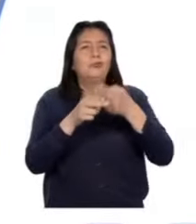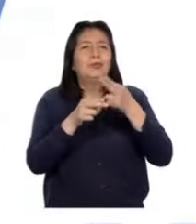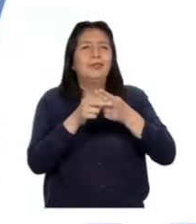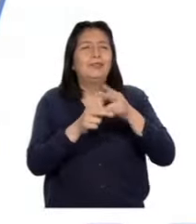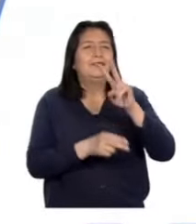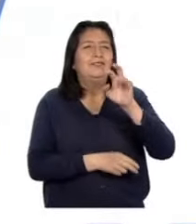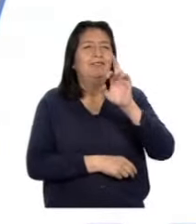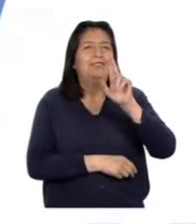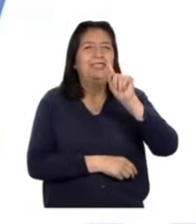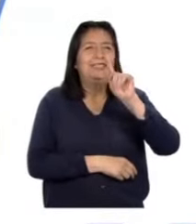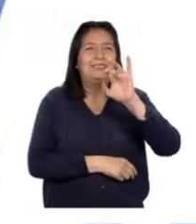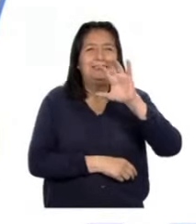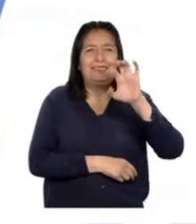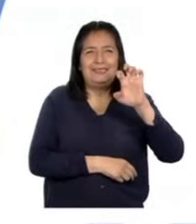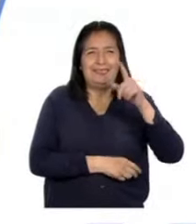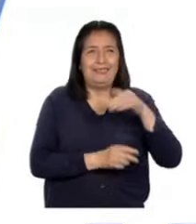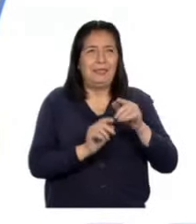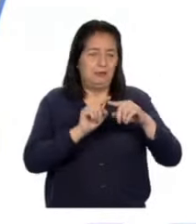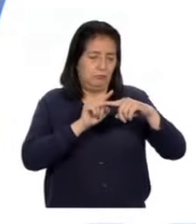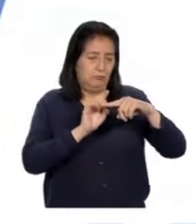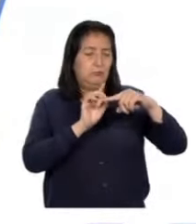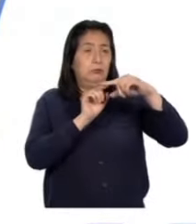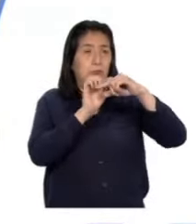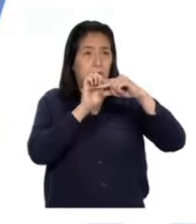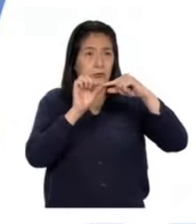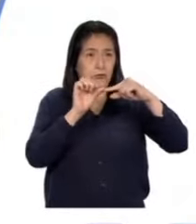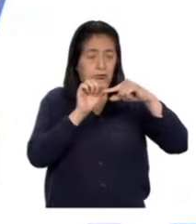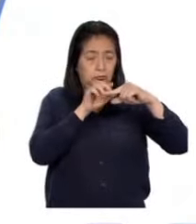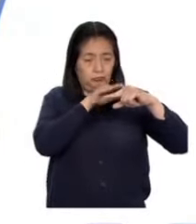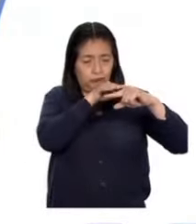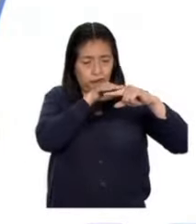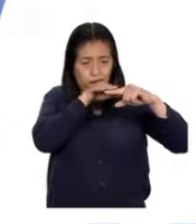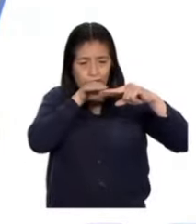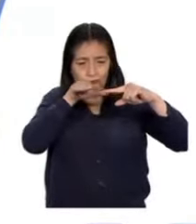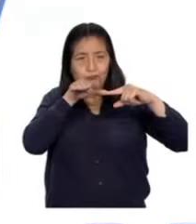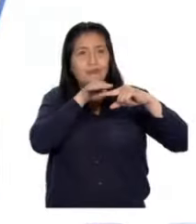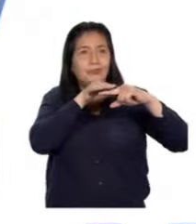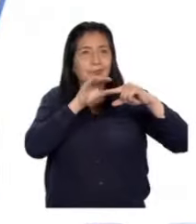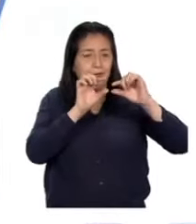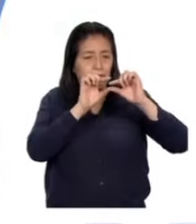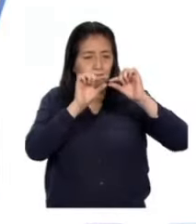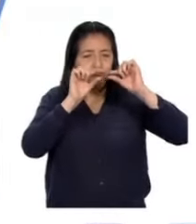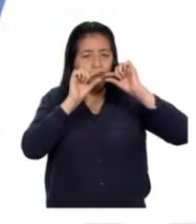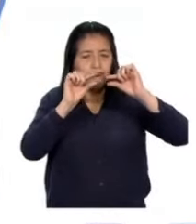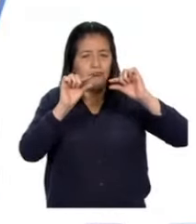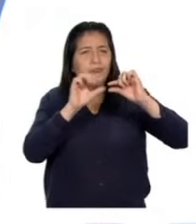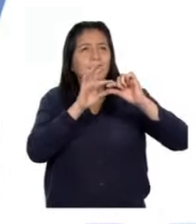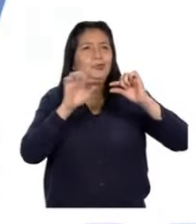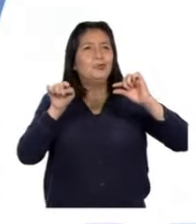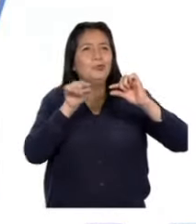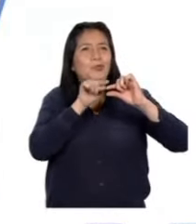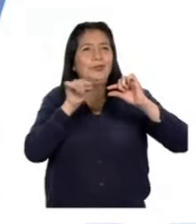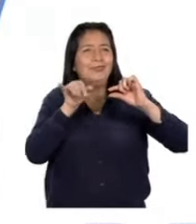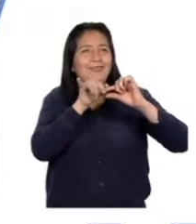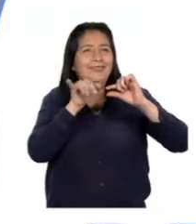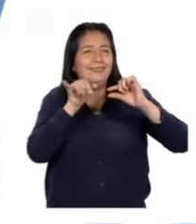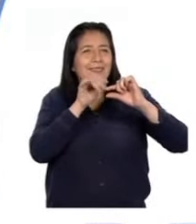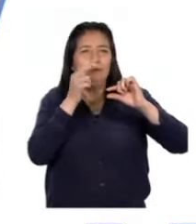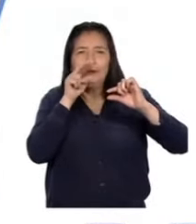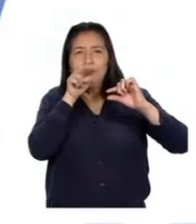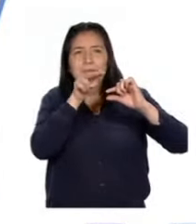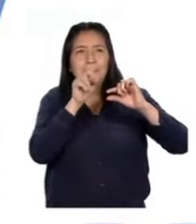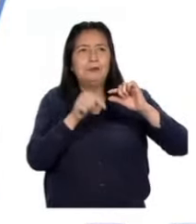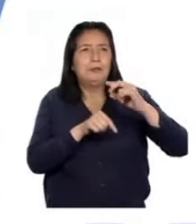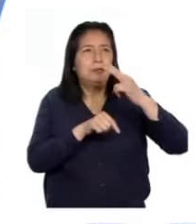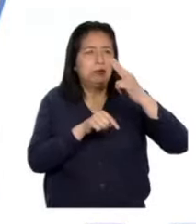La línea horizontal del transportador debe coincidir con uno de los lados del pentágono. Así. Como podemos ver,